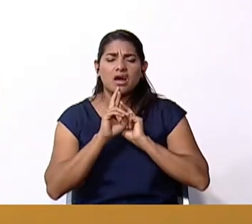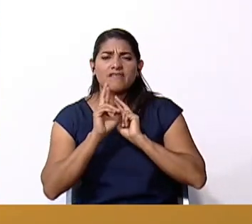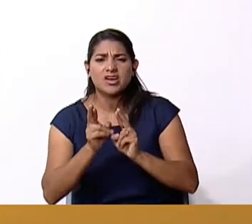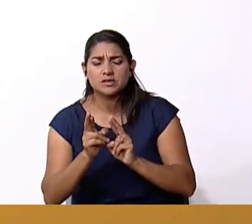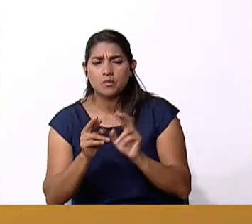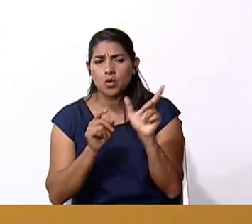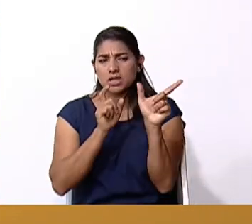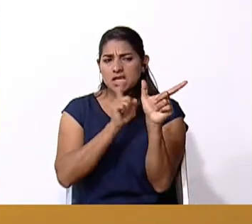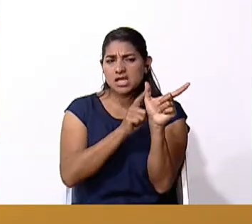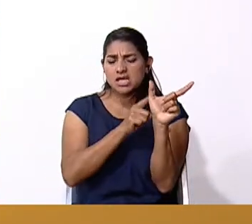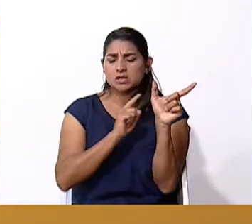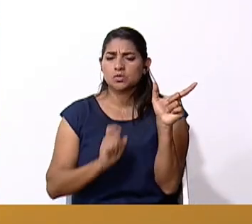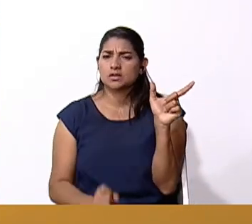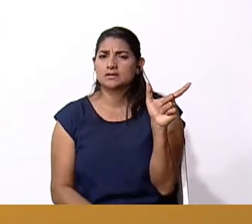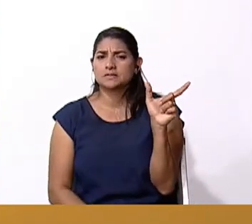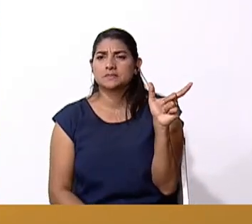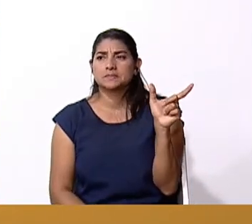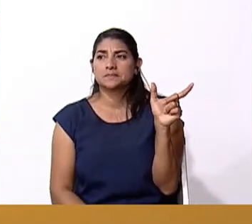el sujeto?